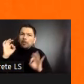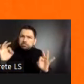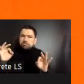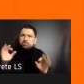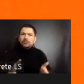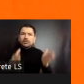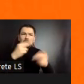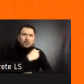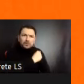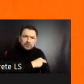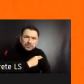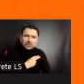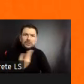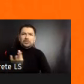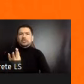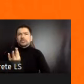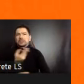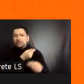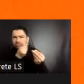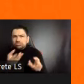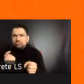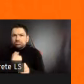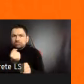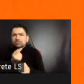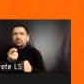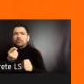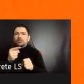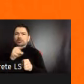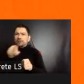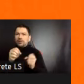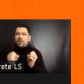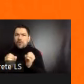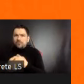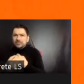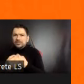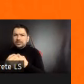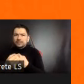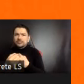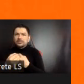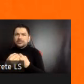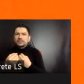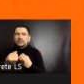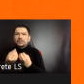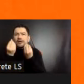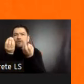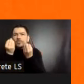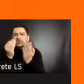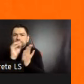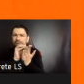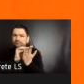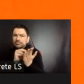darles a ustedes cuál es nuestro abordaje en la oficina principal de lo que hemos discutido con los distintos equipos de trabajo y con nuestros colegas